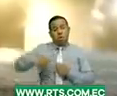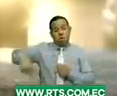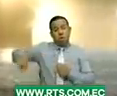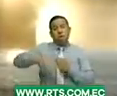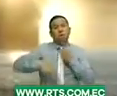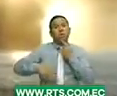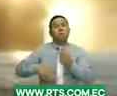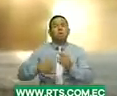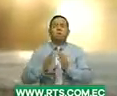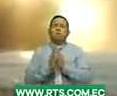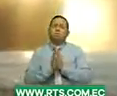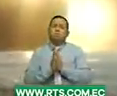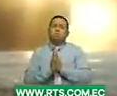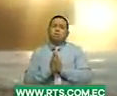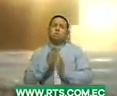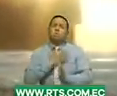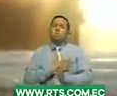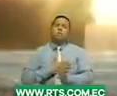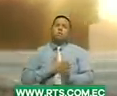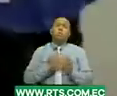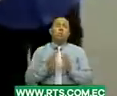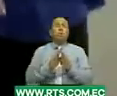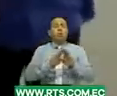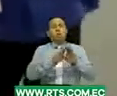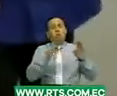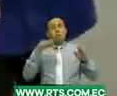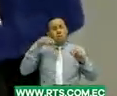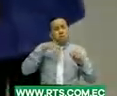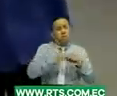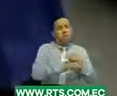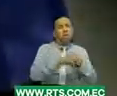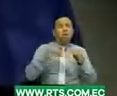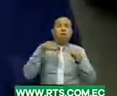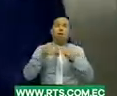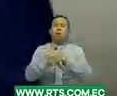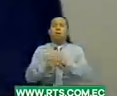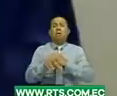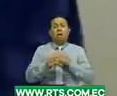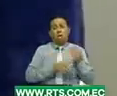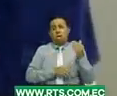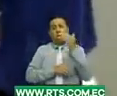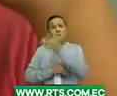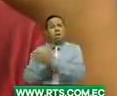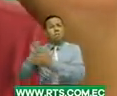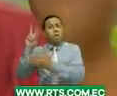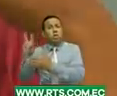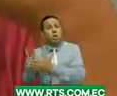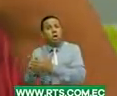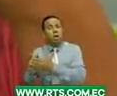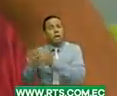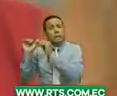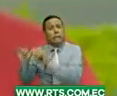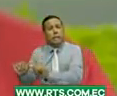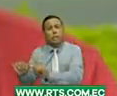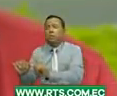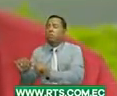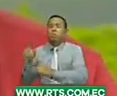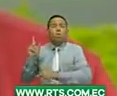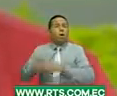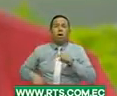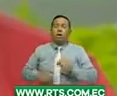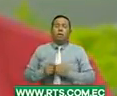las puertas por donde pasen, porque regresar a Venezuela no es una opción. Bueno, que